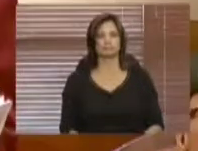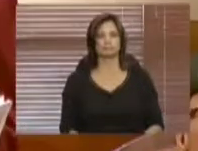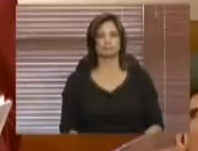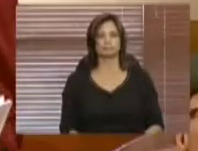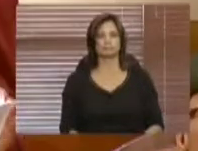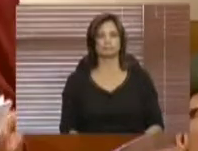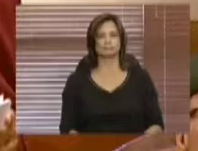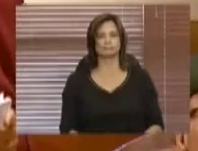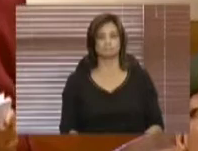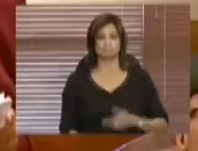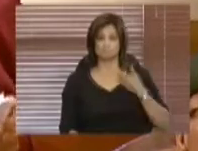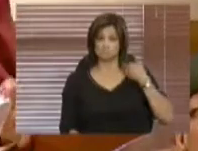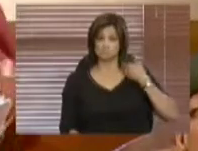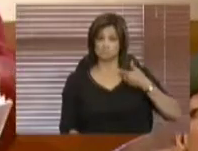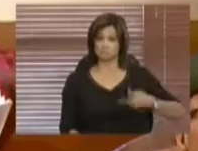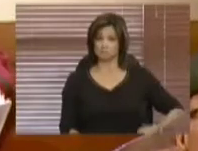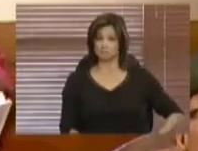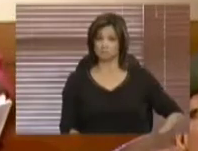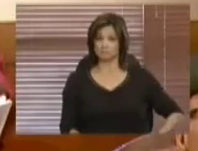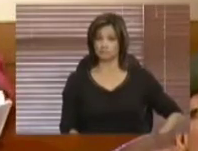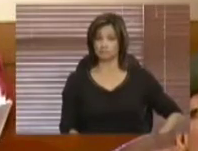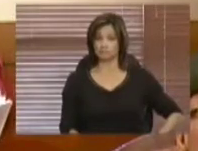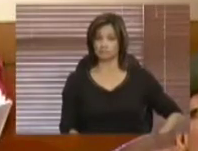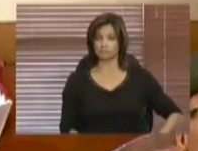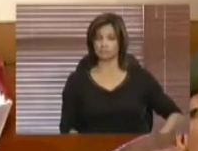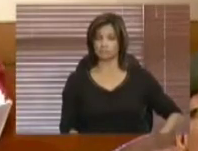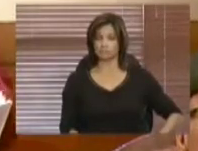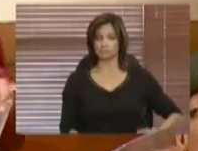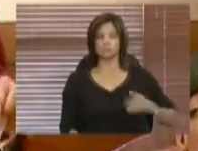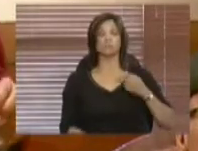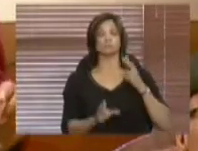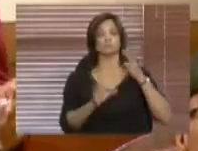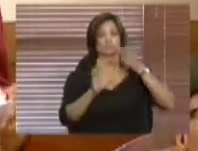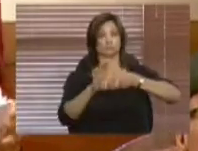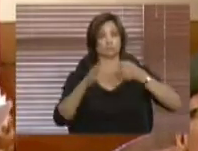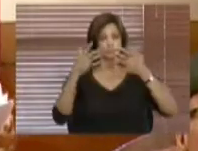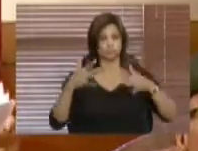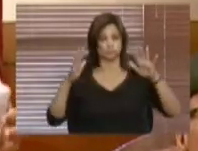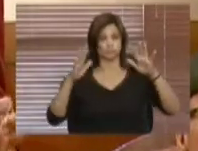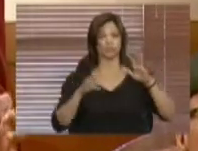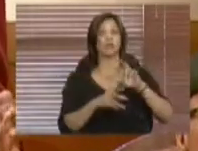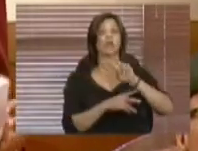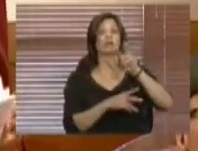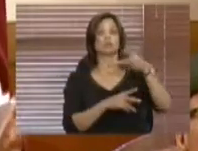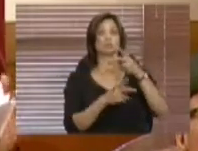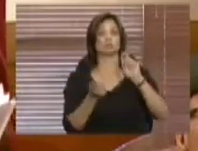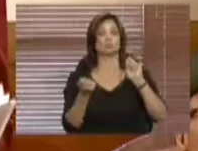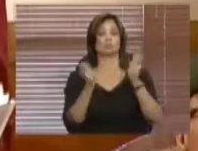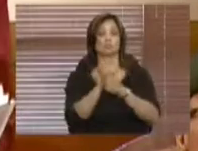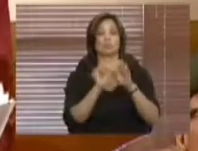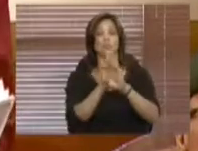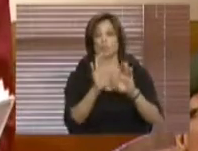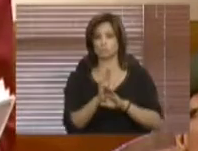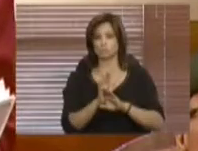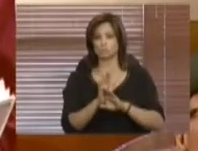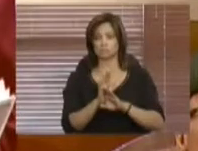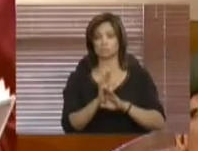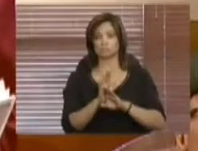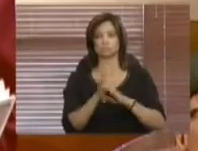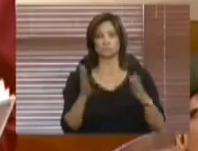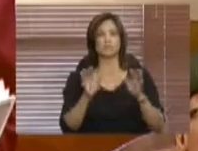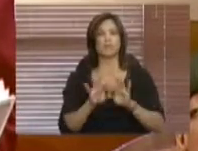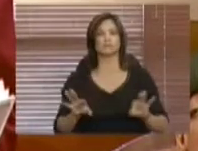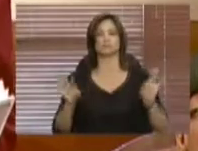quien les dirige la palabra, ha participado en las dos reformas constitucionales